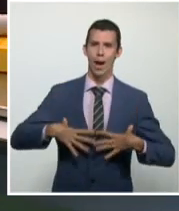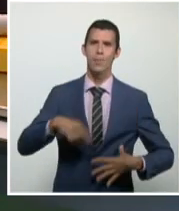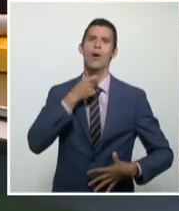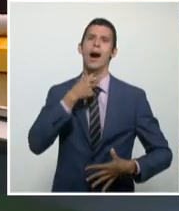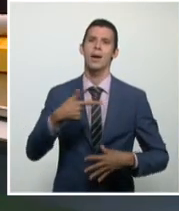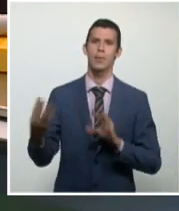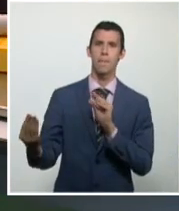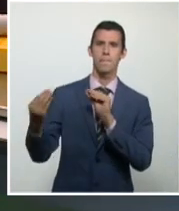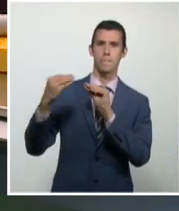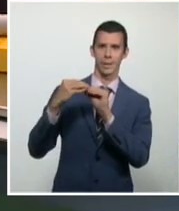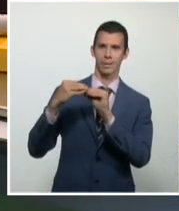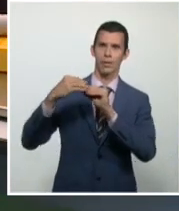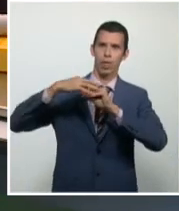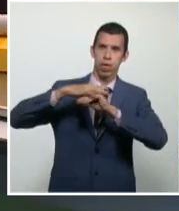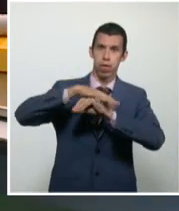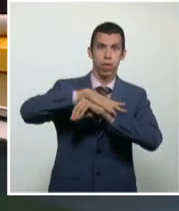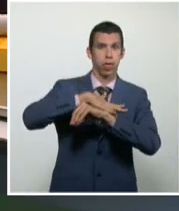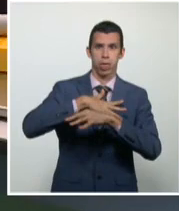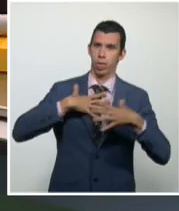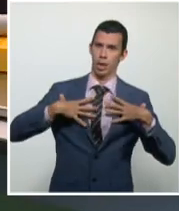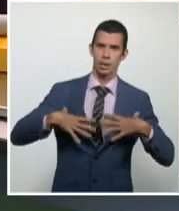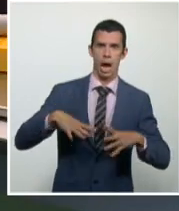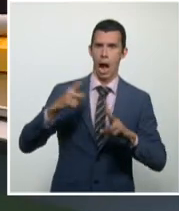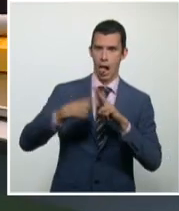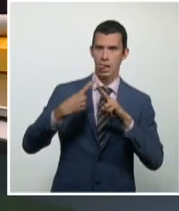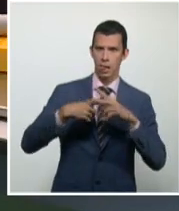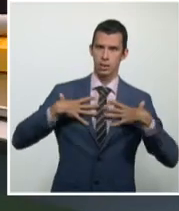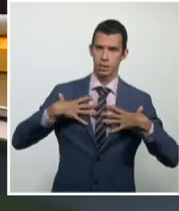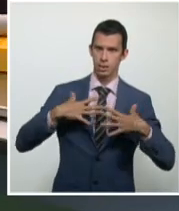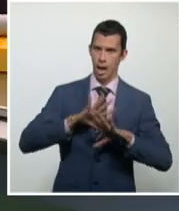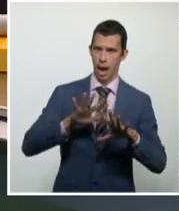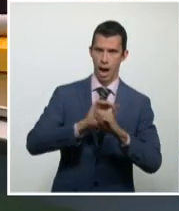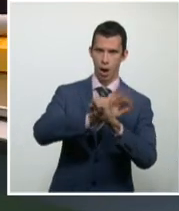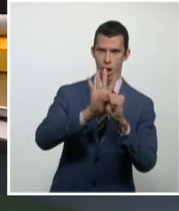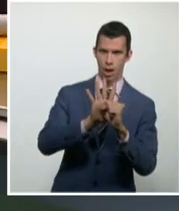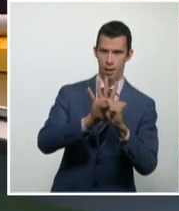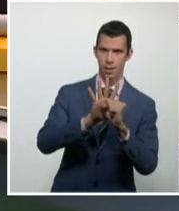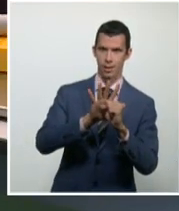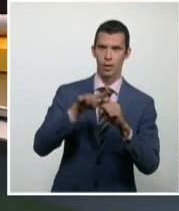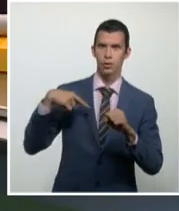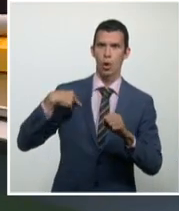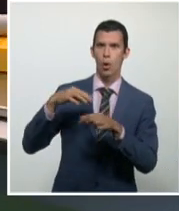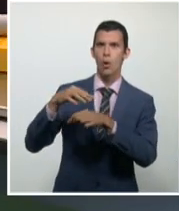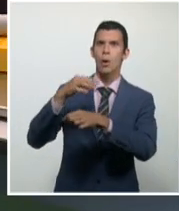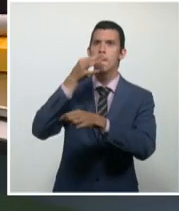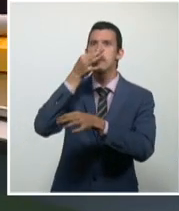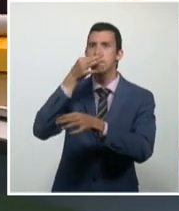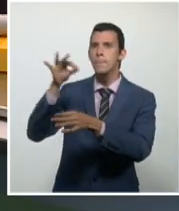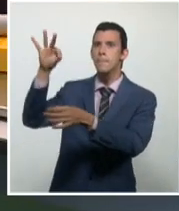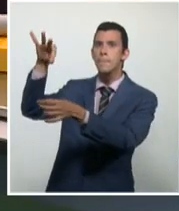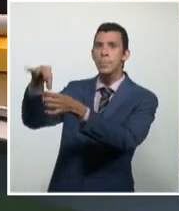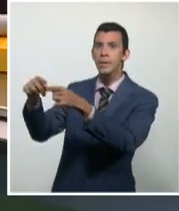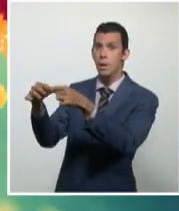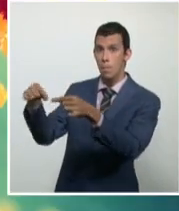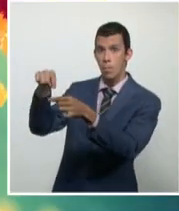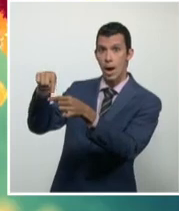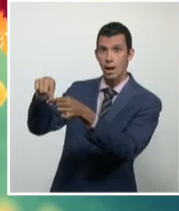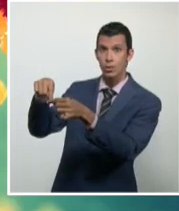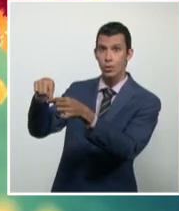en el organismo humano porque son técnicas que detectan los anticuerpos que produce el organismo contra los virus anticuerpo comienzan a aumentar